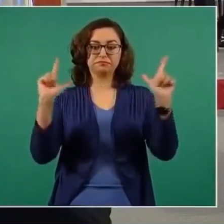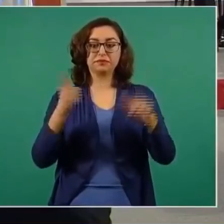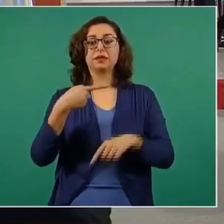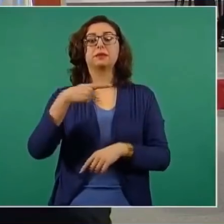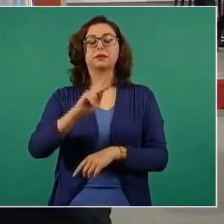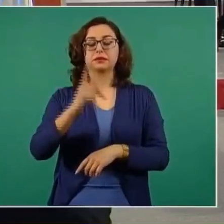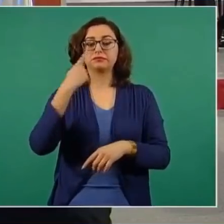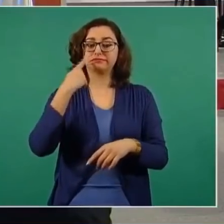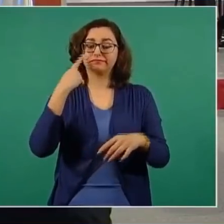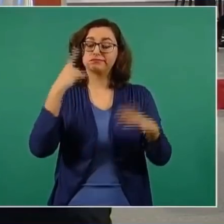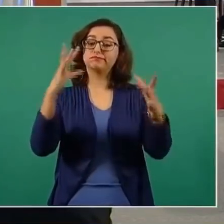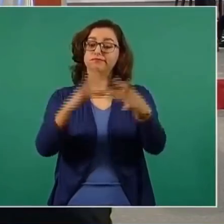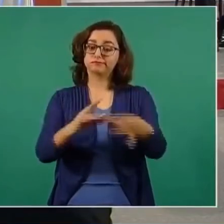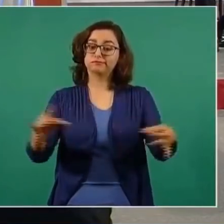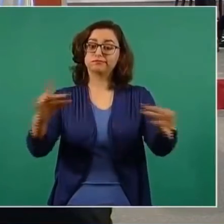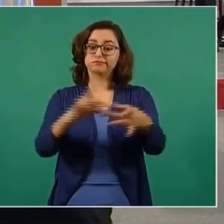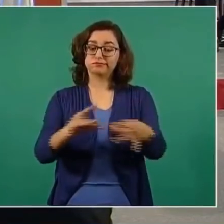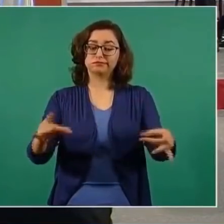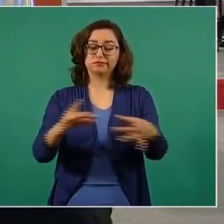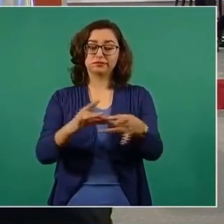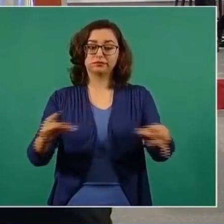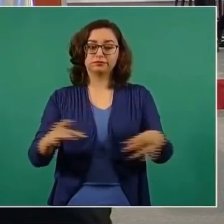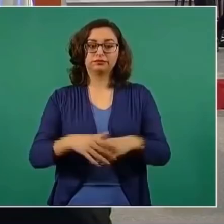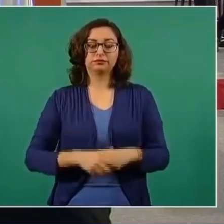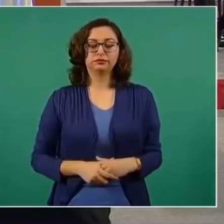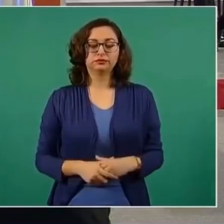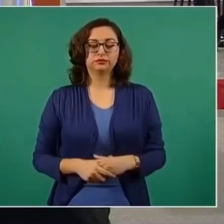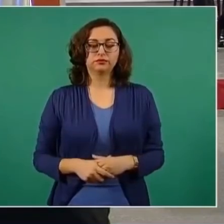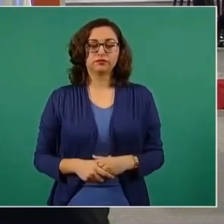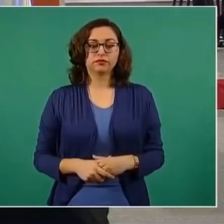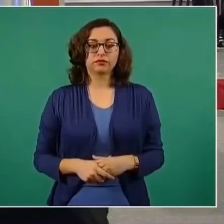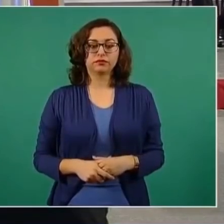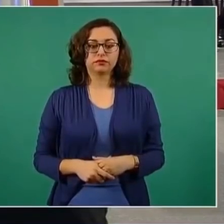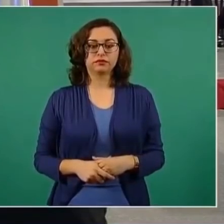Pero miren, esto es lo que sucedió.